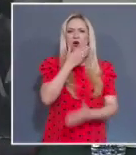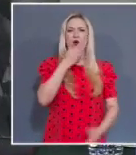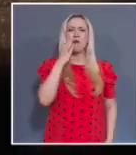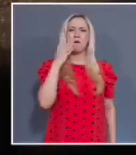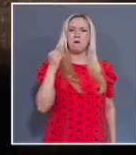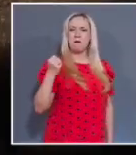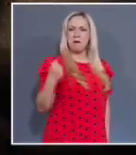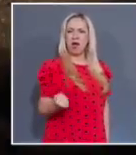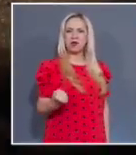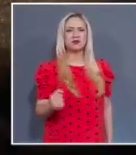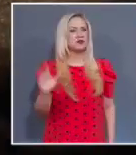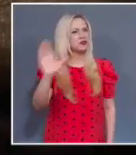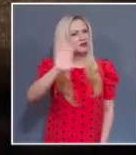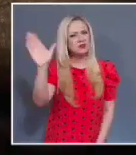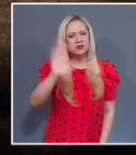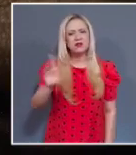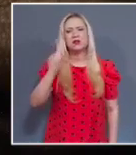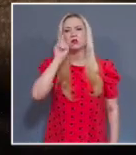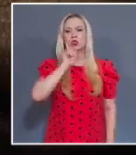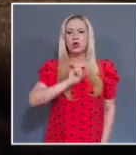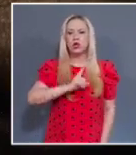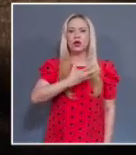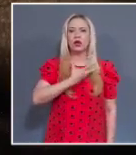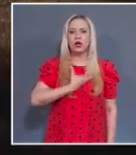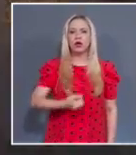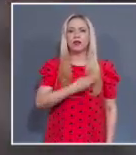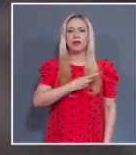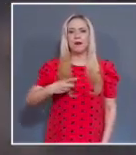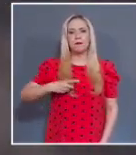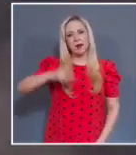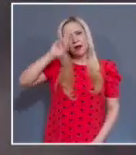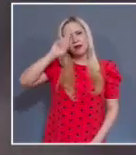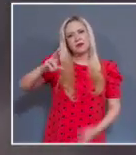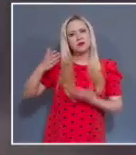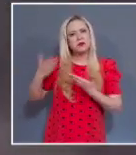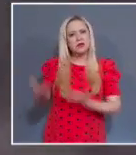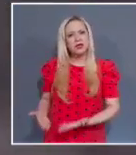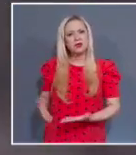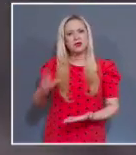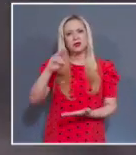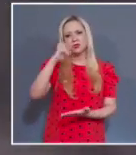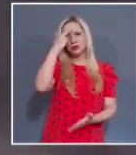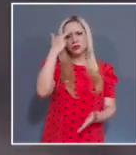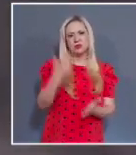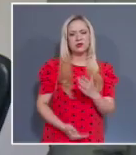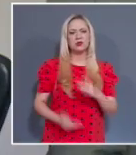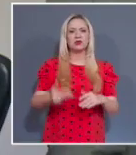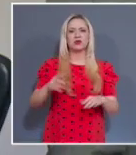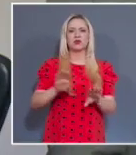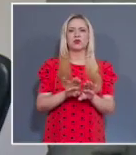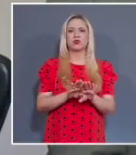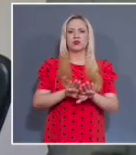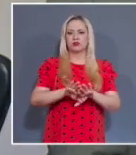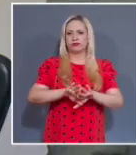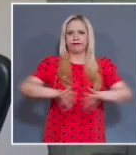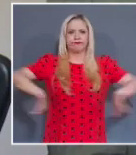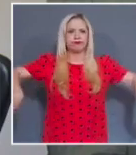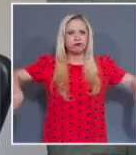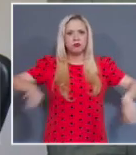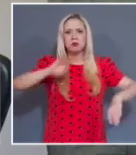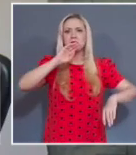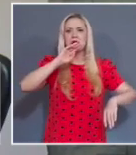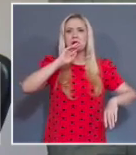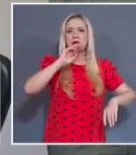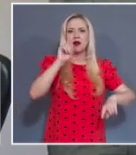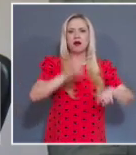las mujeres y los hijos sean víctimas de este tipo de violencia y sean separados del vínculo familiar. Se trata de una